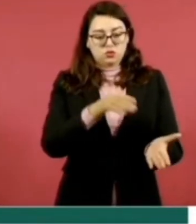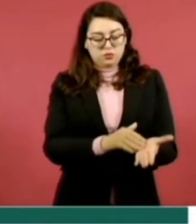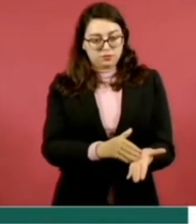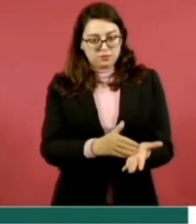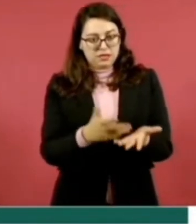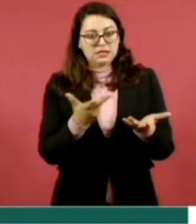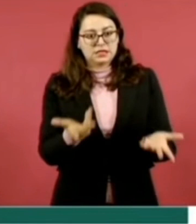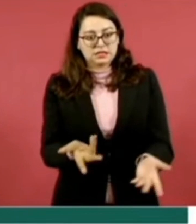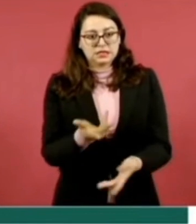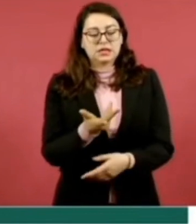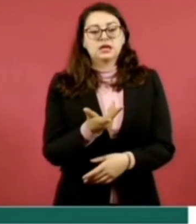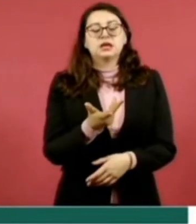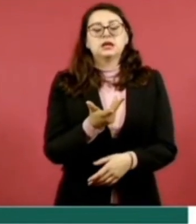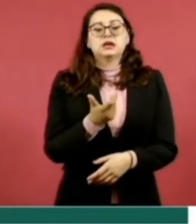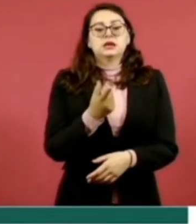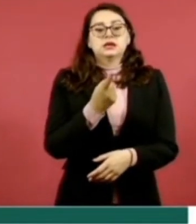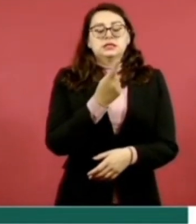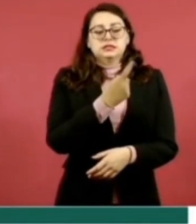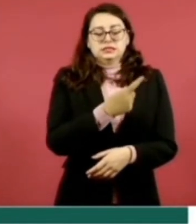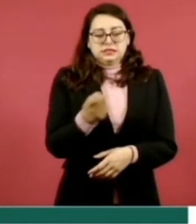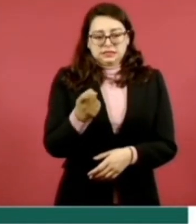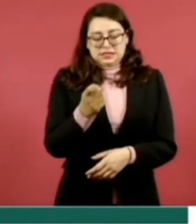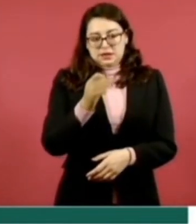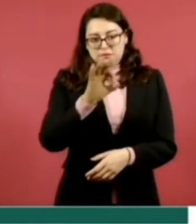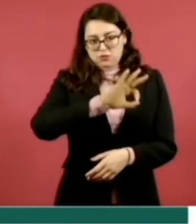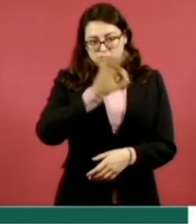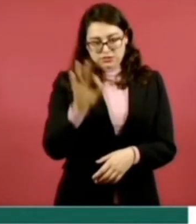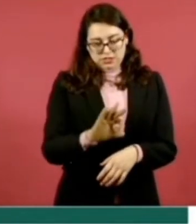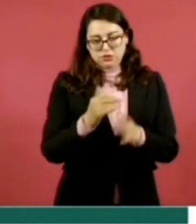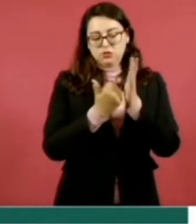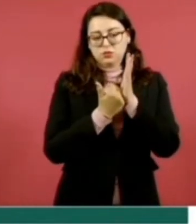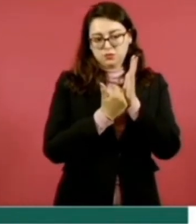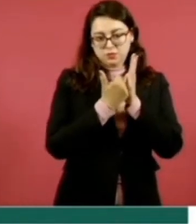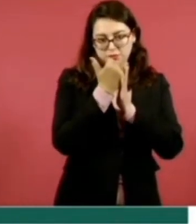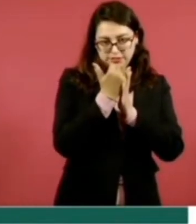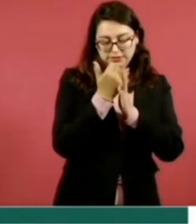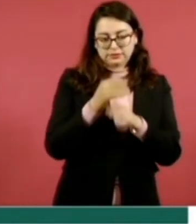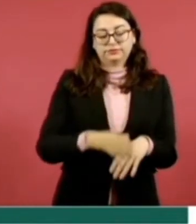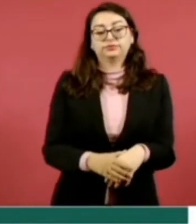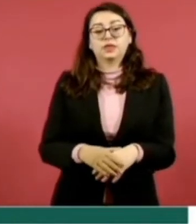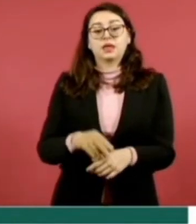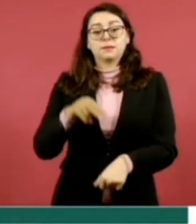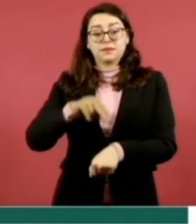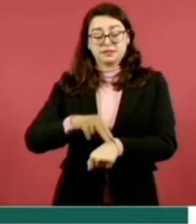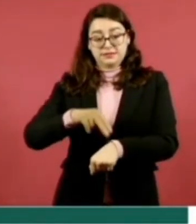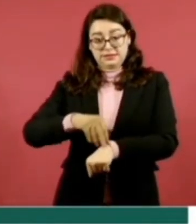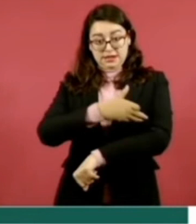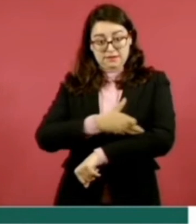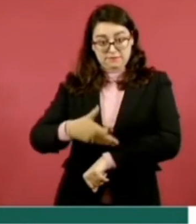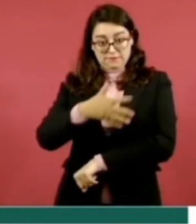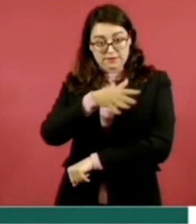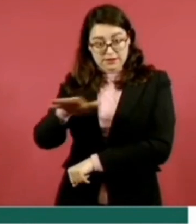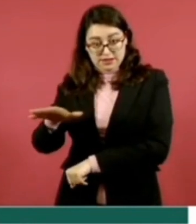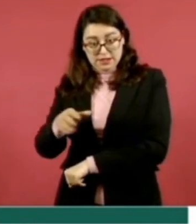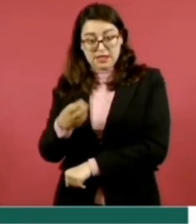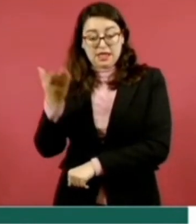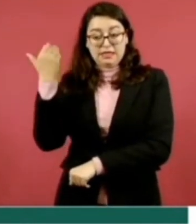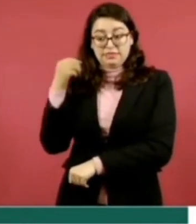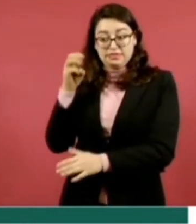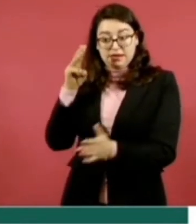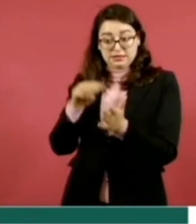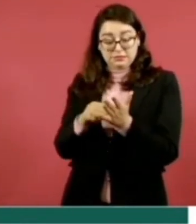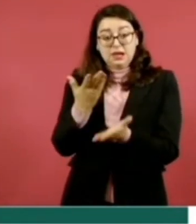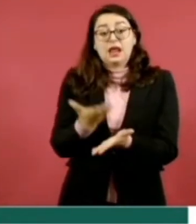21,822 consultas, un incremento de más del 100%. Las consultas de medicina familiar pasaron de 3,926